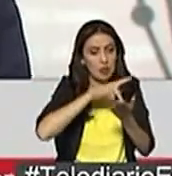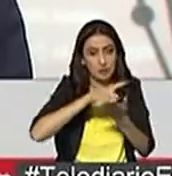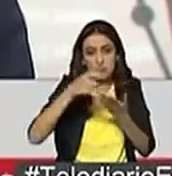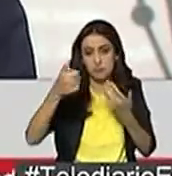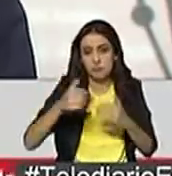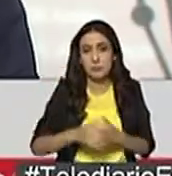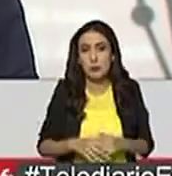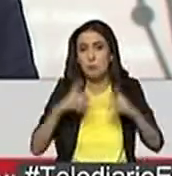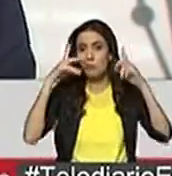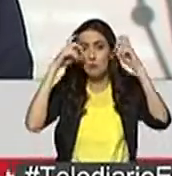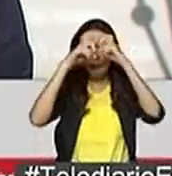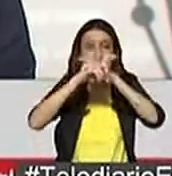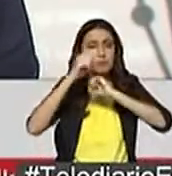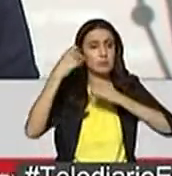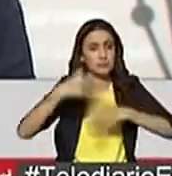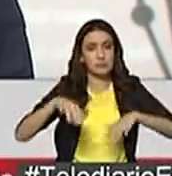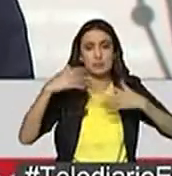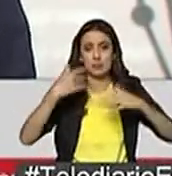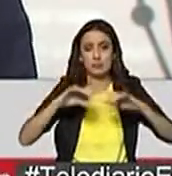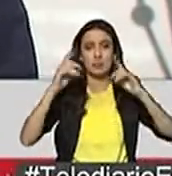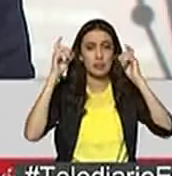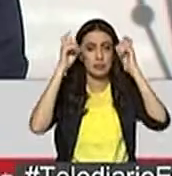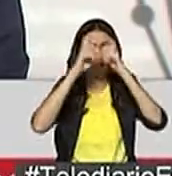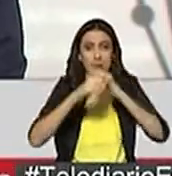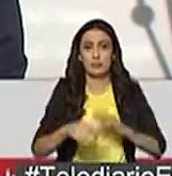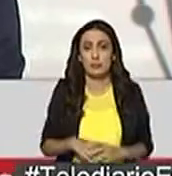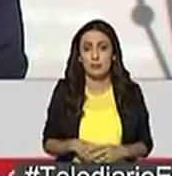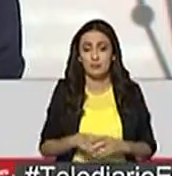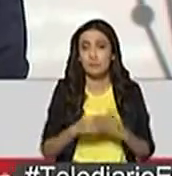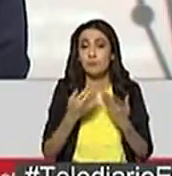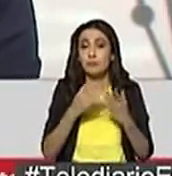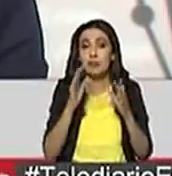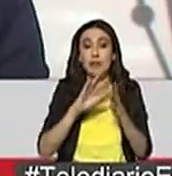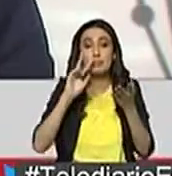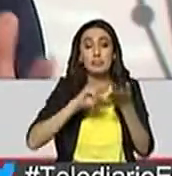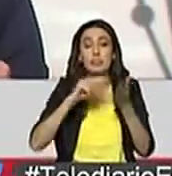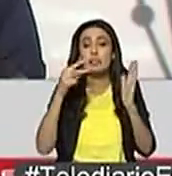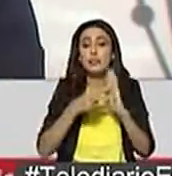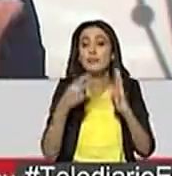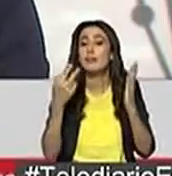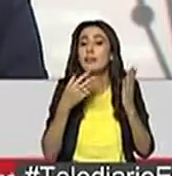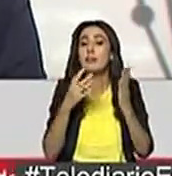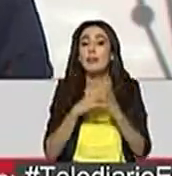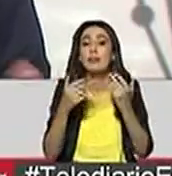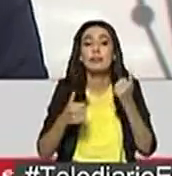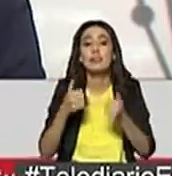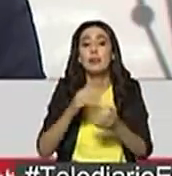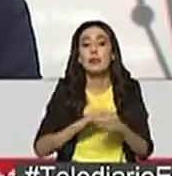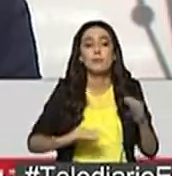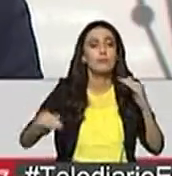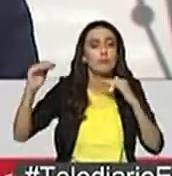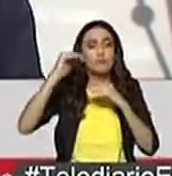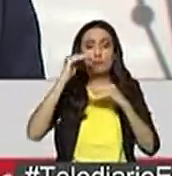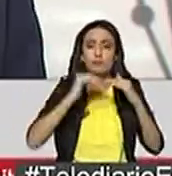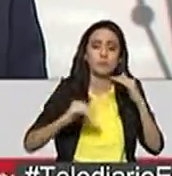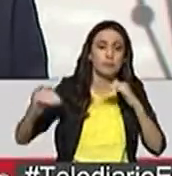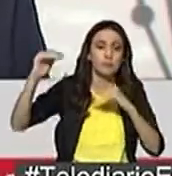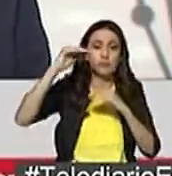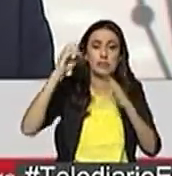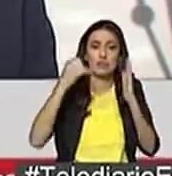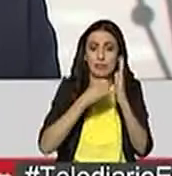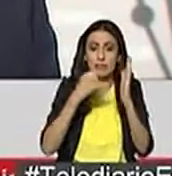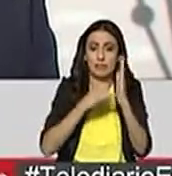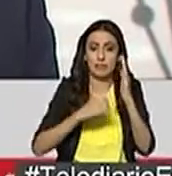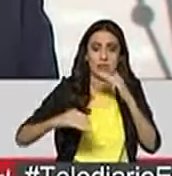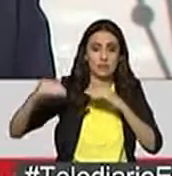estamos complicados. Mire cómo ya en el serio se decía el riesgo país. Esto significa que la tasa de interés cada vez es más alta y más onerosa para